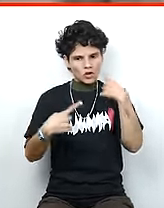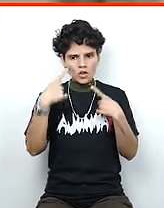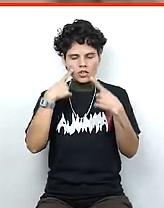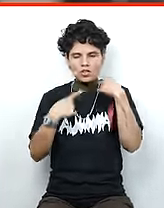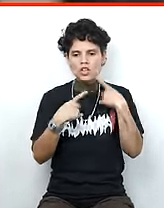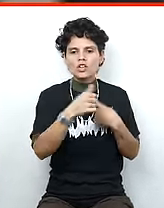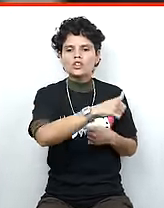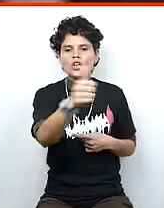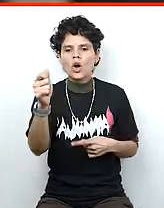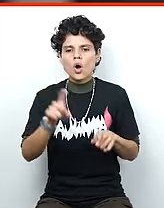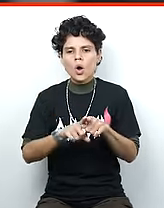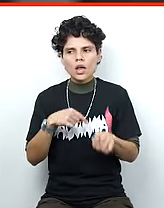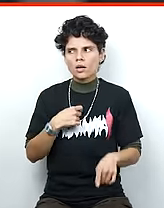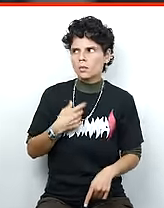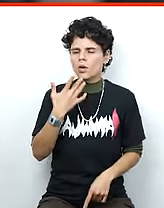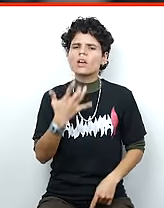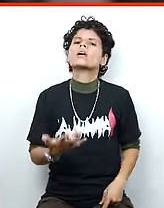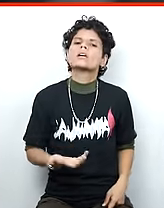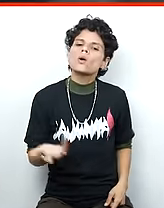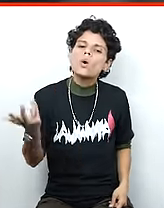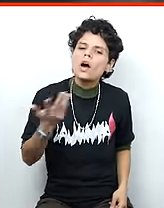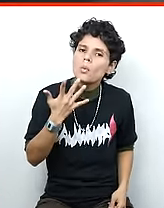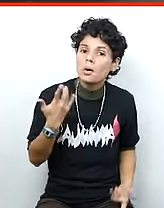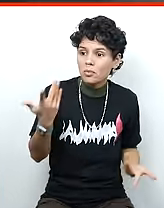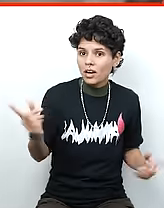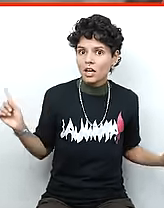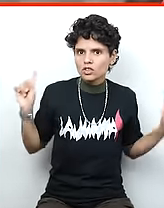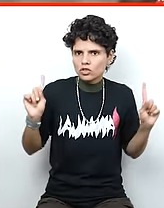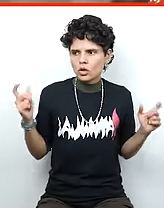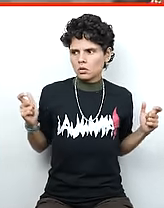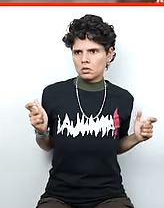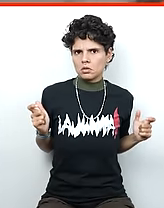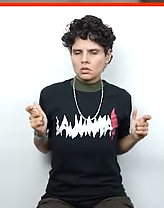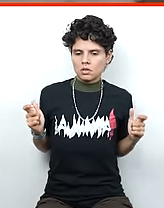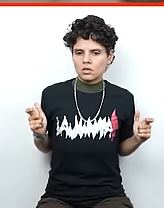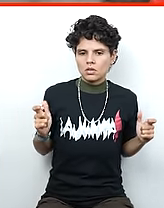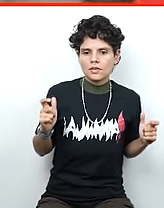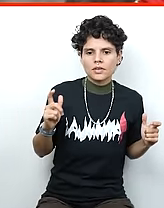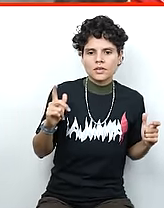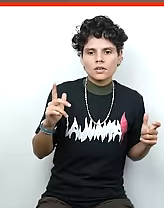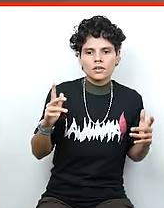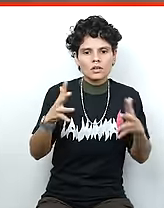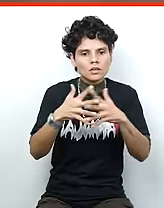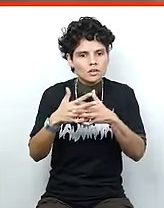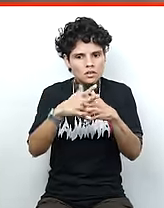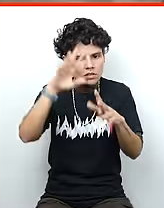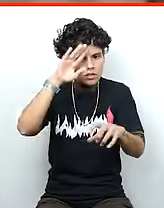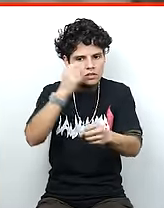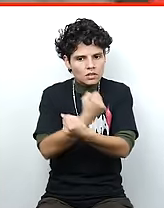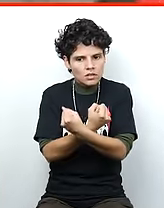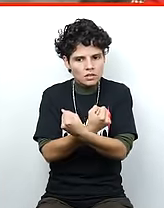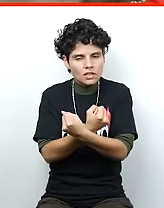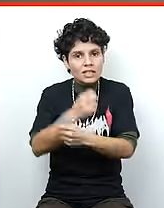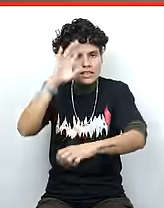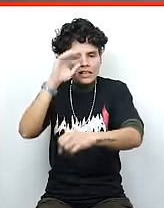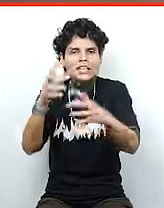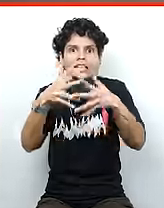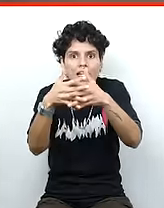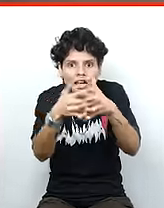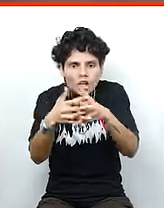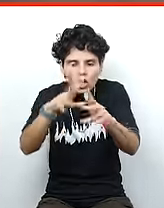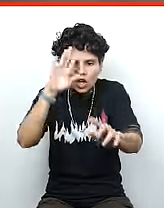dijeron, qué guay. Como que tenían miedo a un rescate, pues, y por eso me fui escoltado. ¿Y eran policías gringos? Policías pulentos. ¿Pero gringos chilenos?